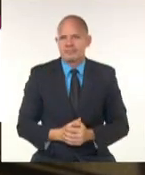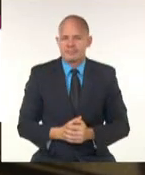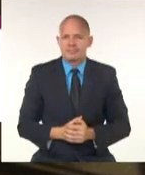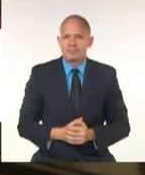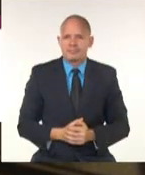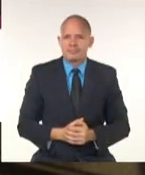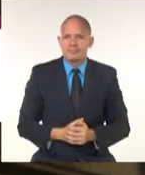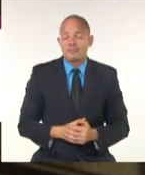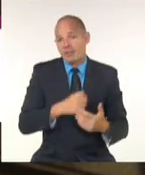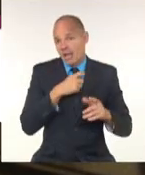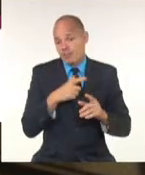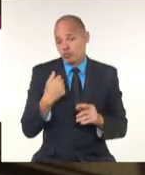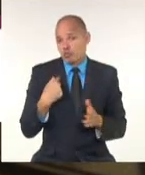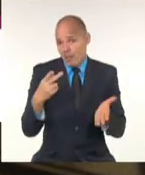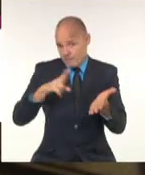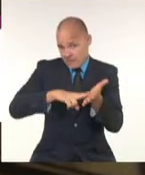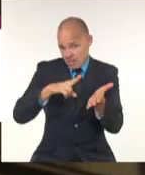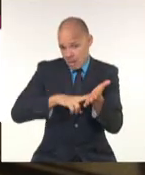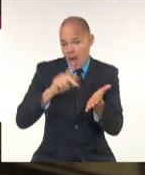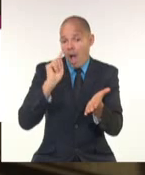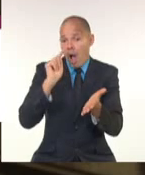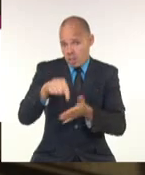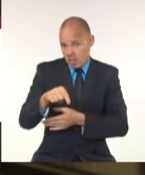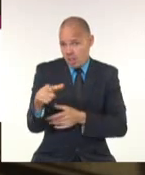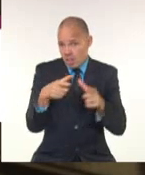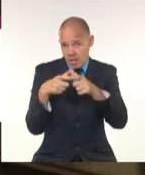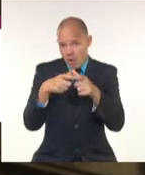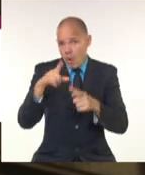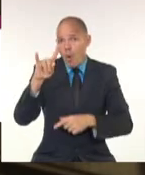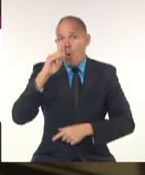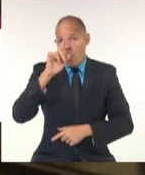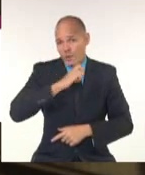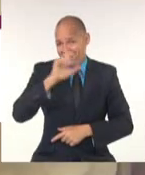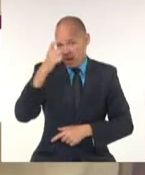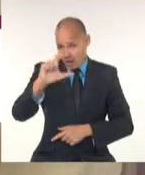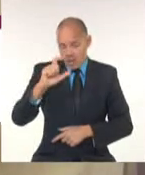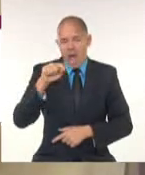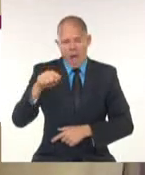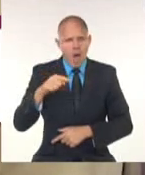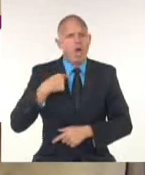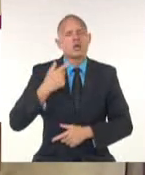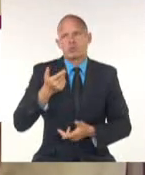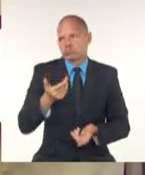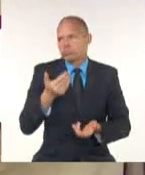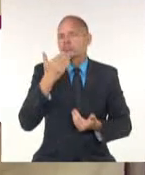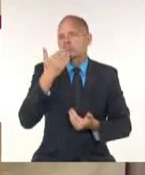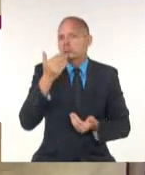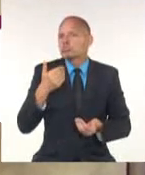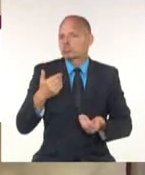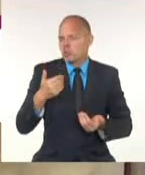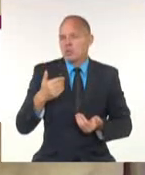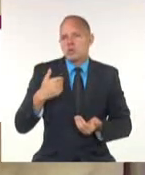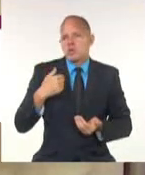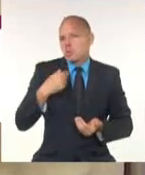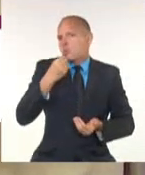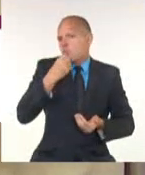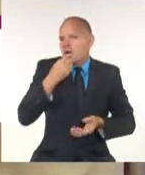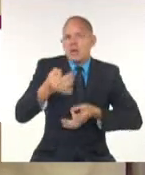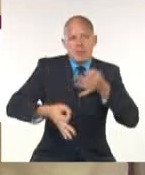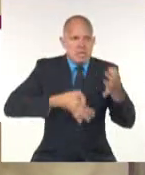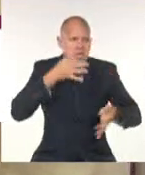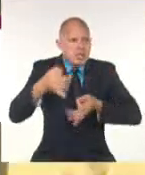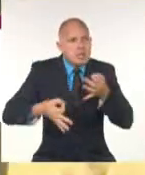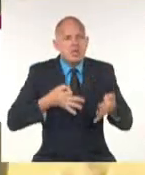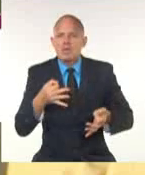un lugar para exponer mis ideas, mis puntos de vista, mis proyectos